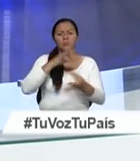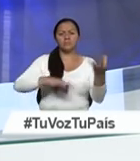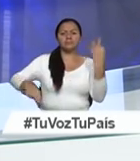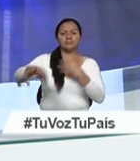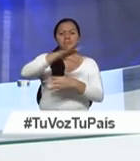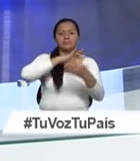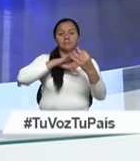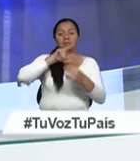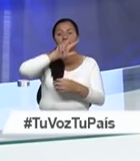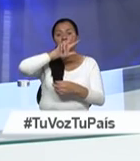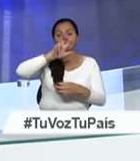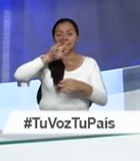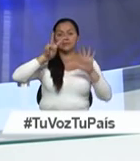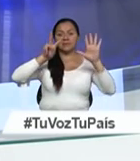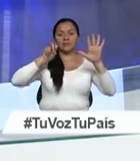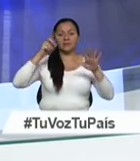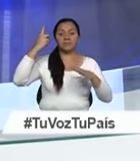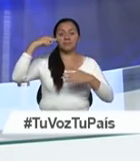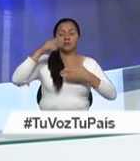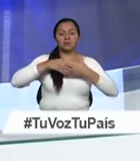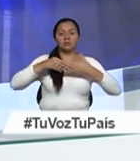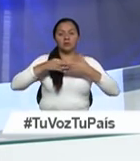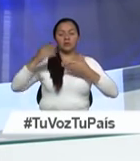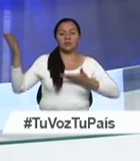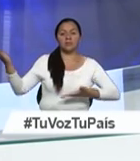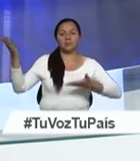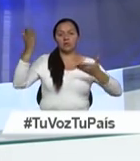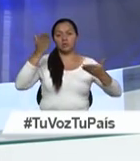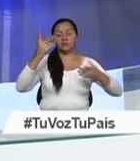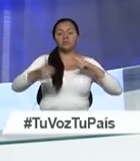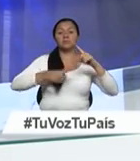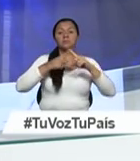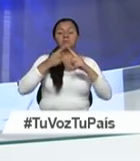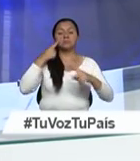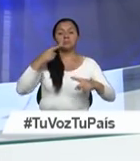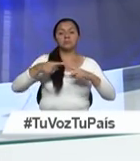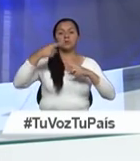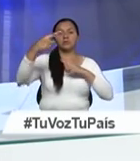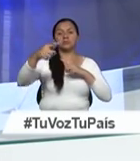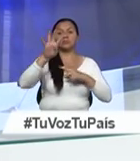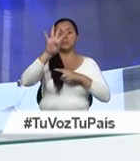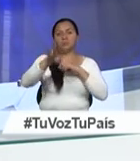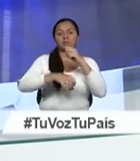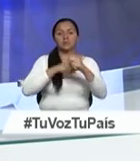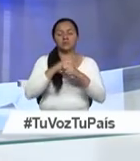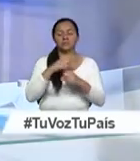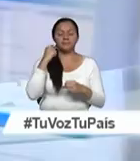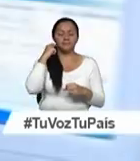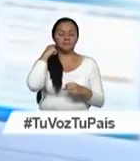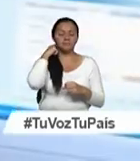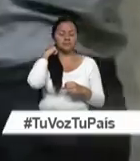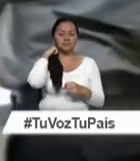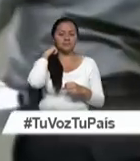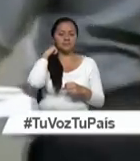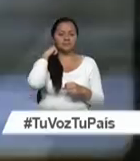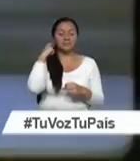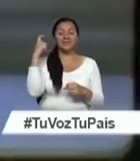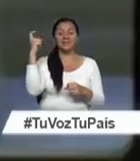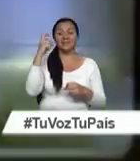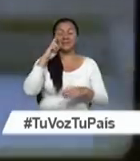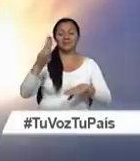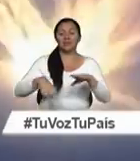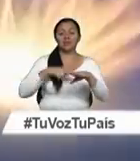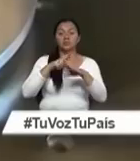sustituir $370 millones en importaciones para los próximos 4 años. La demanda nacional